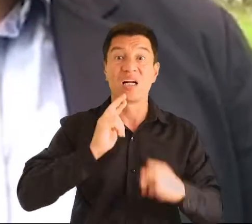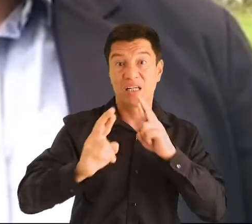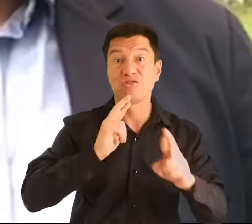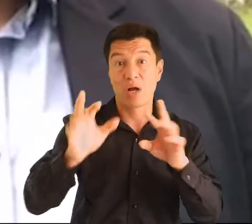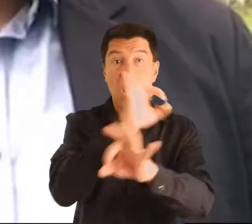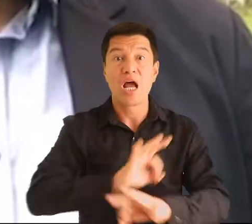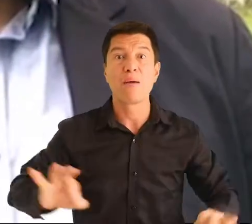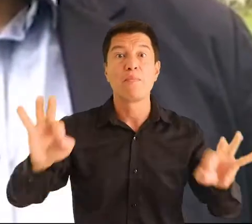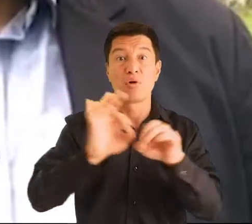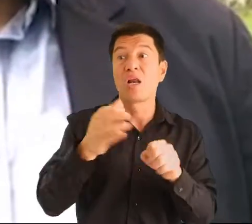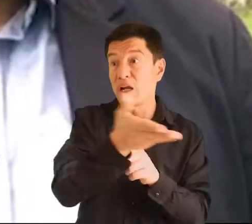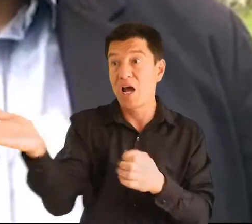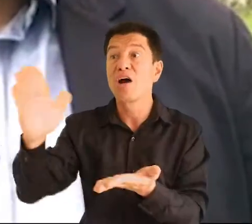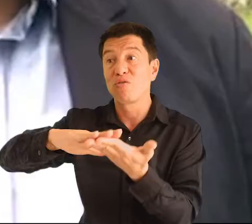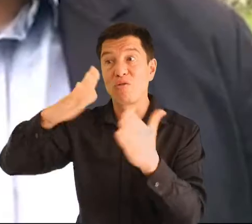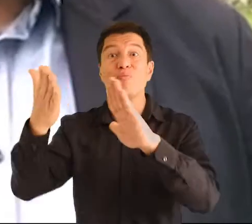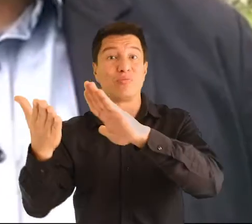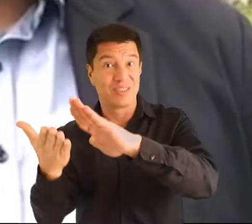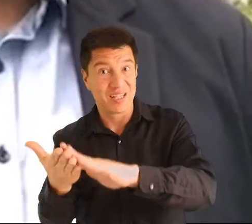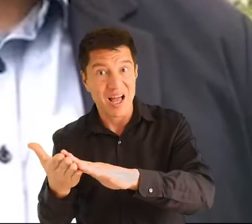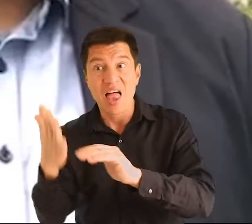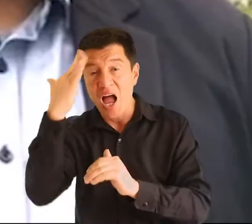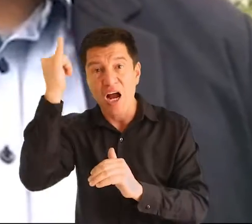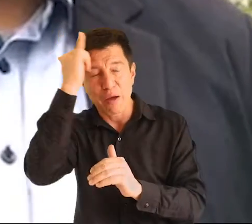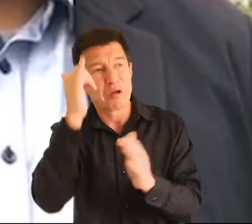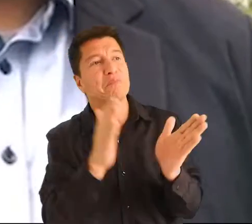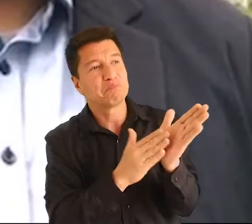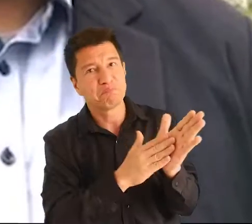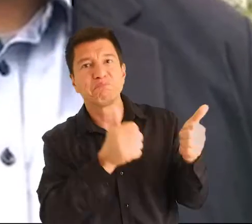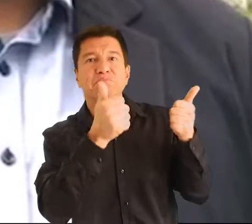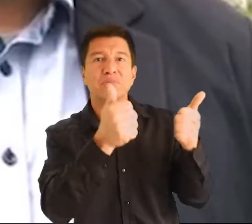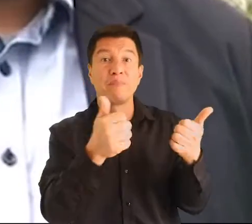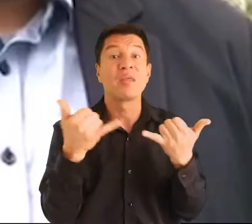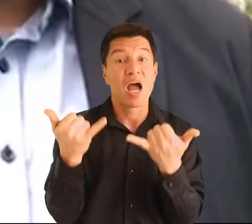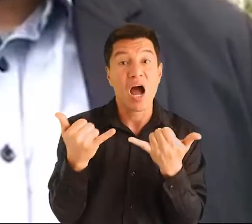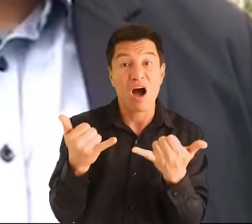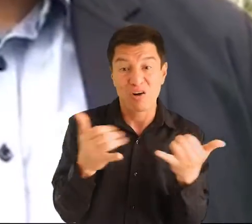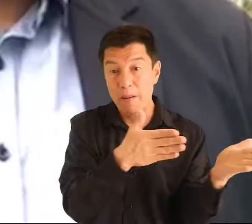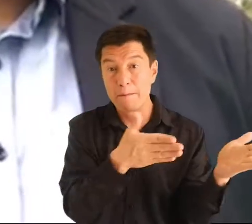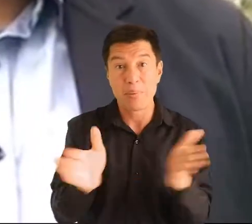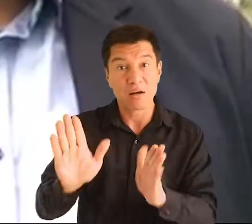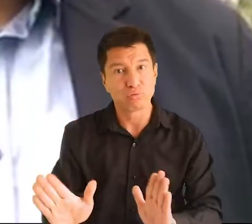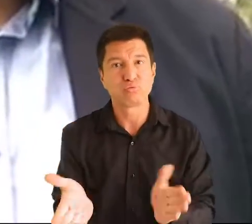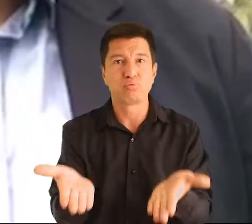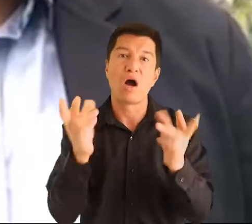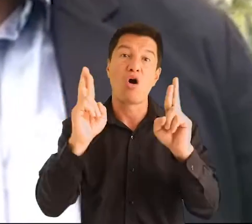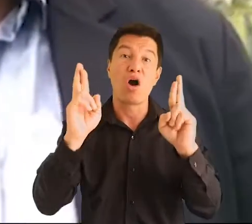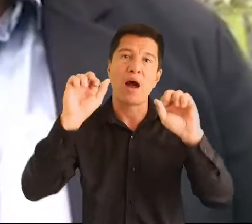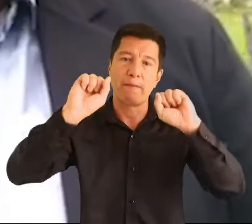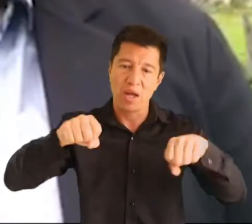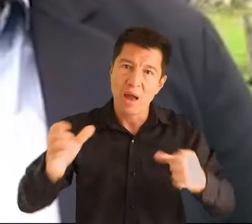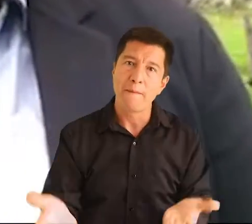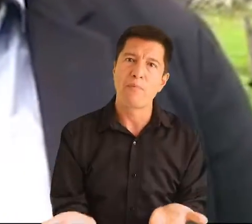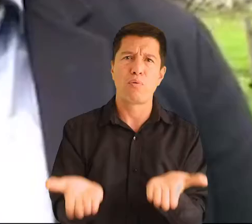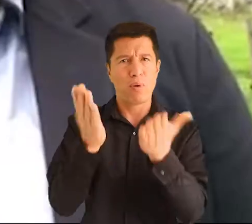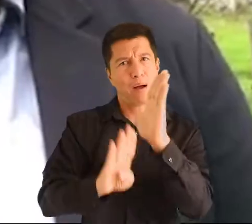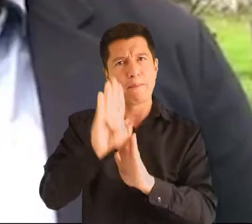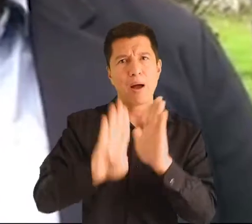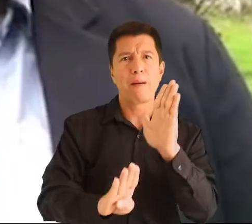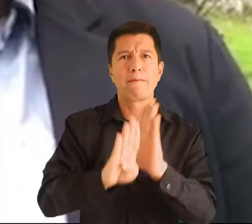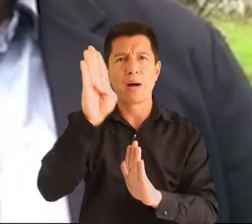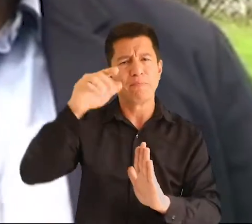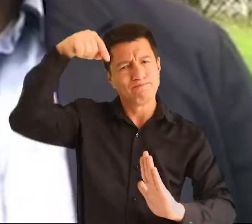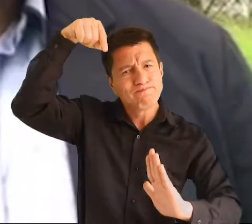hemos tenido unos resultados importantes desde la apreciación de la comunidad académica y que esperamos que ahora desde los planes de mejoramiento pues